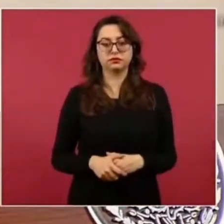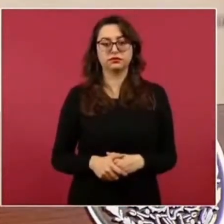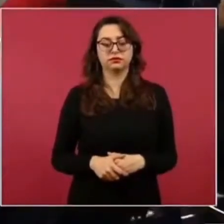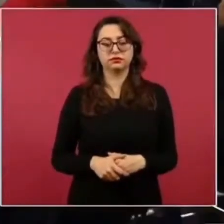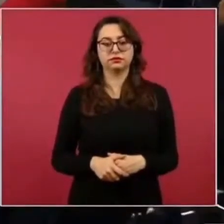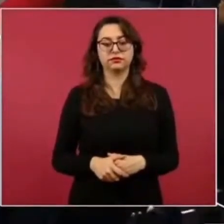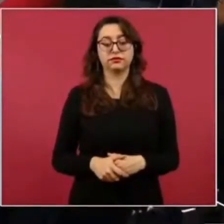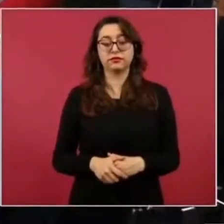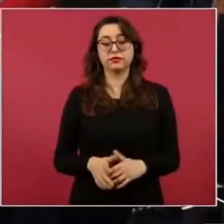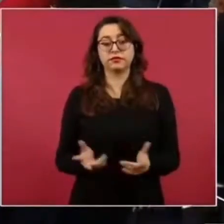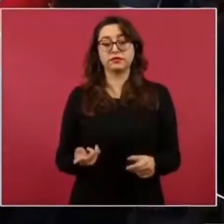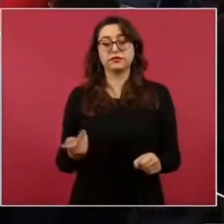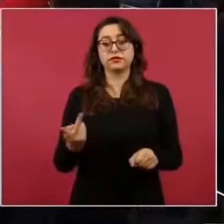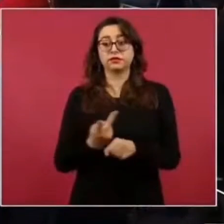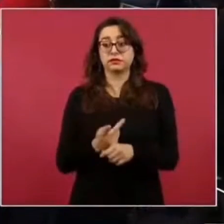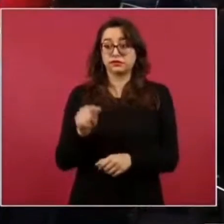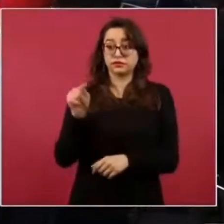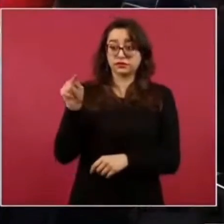planta coquizadora,